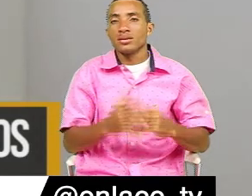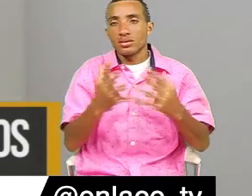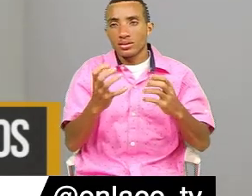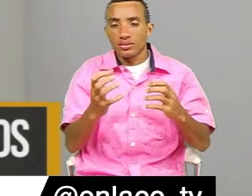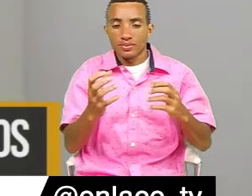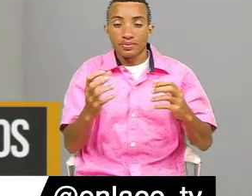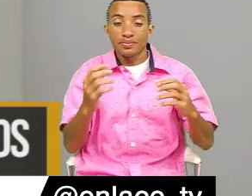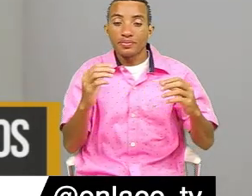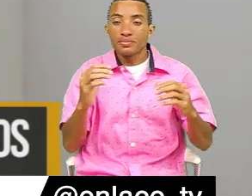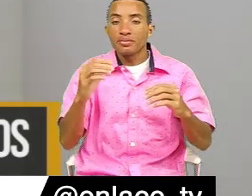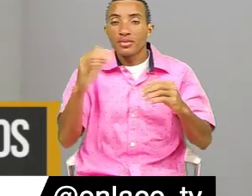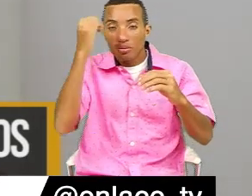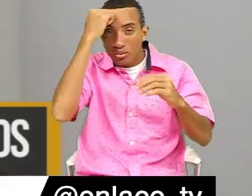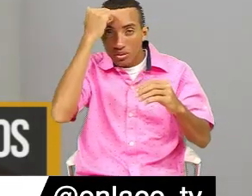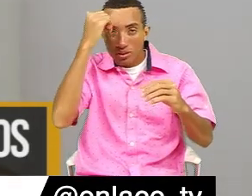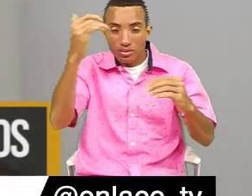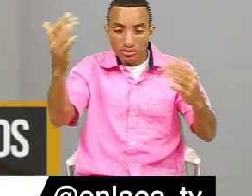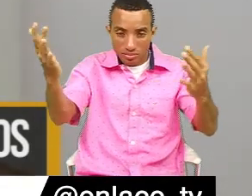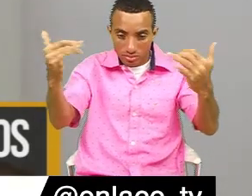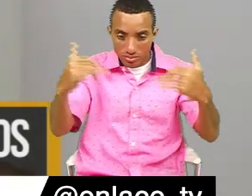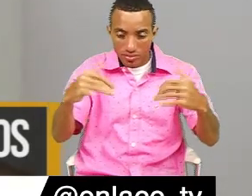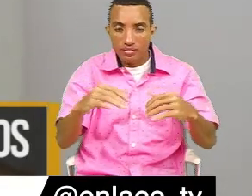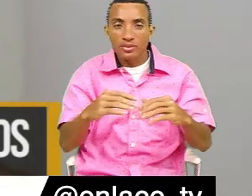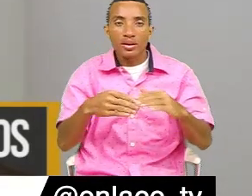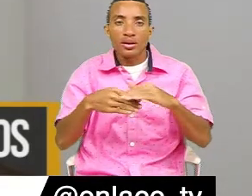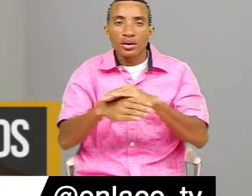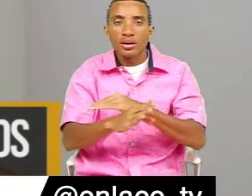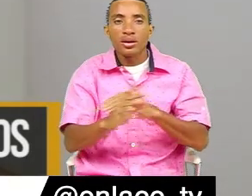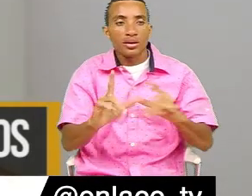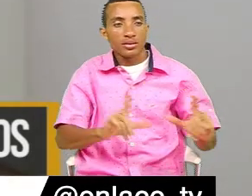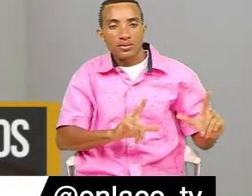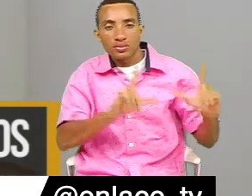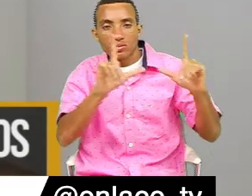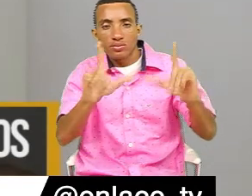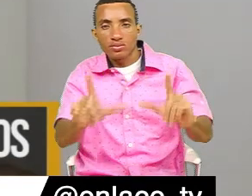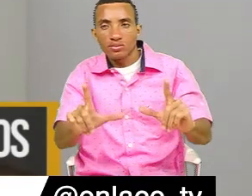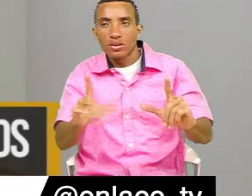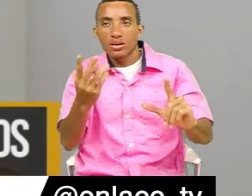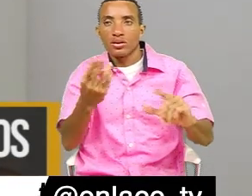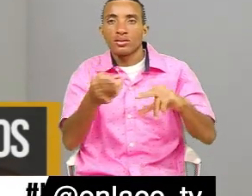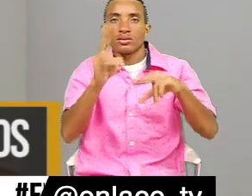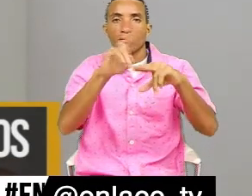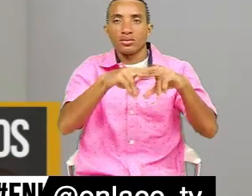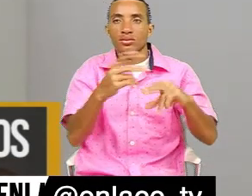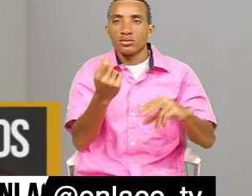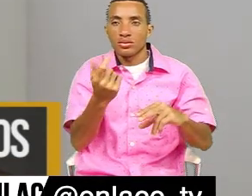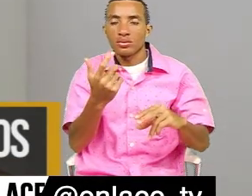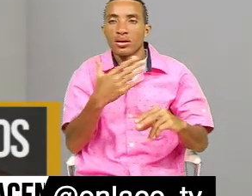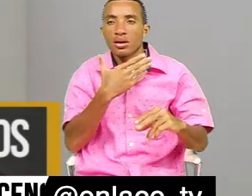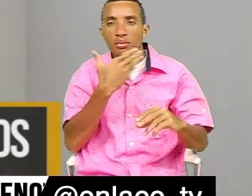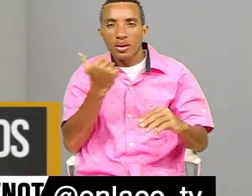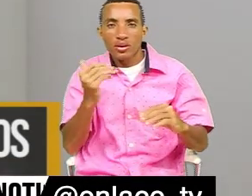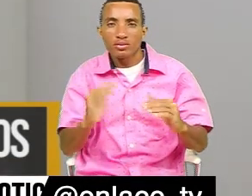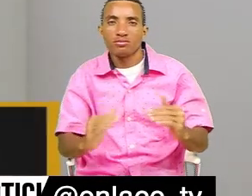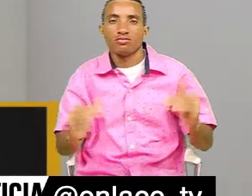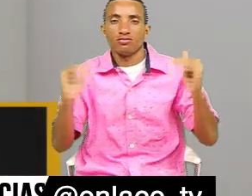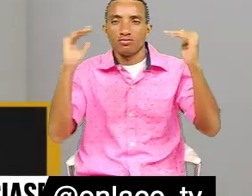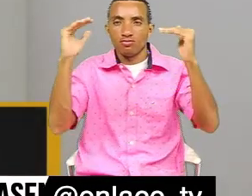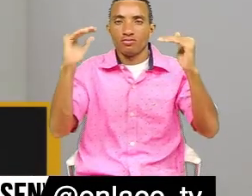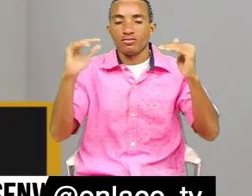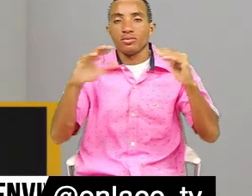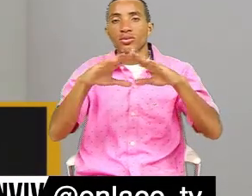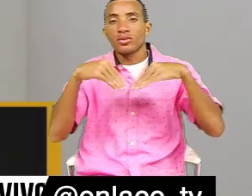docentes que se hicieron acreedores a una mención del gobierno nacional, una bonificación por el tema de mejorar la calidad de tanto el